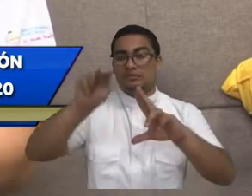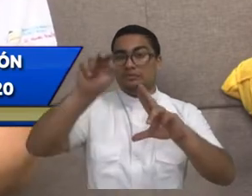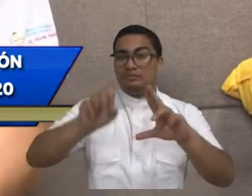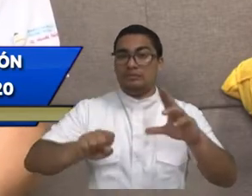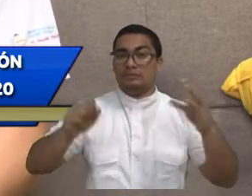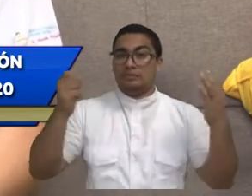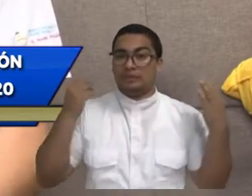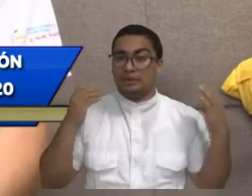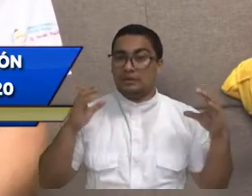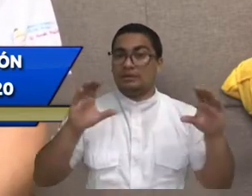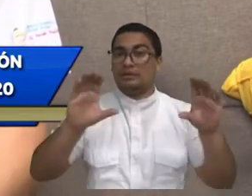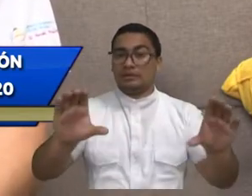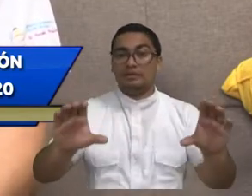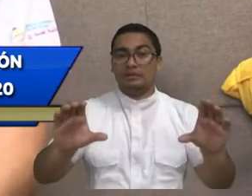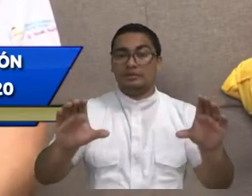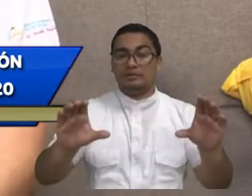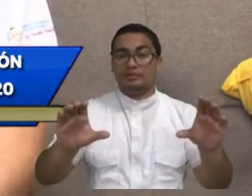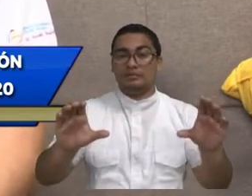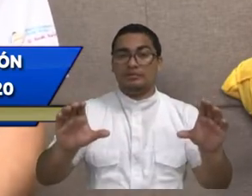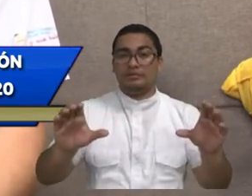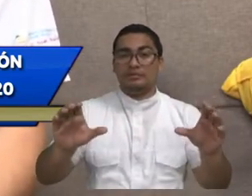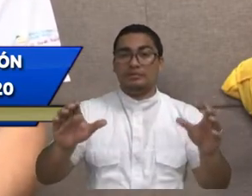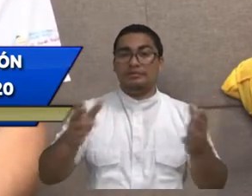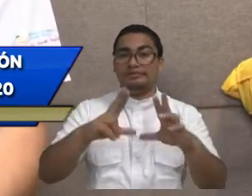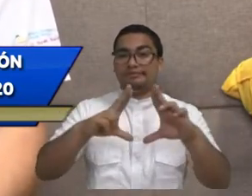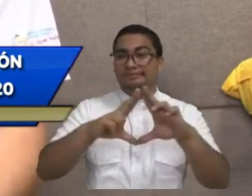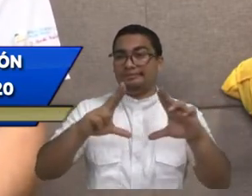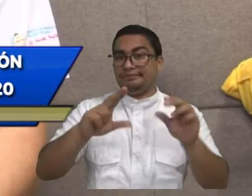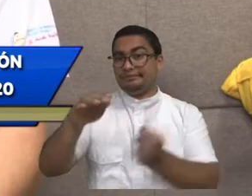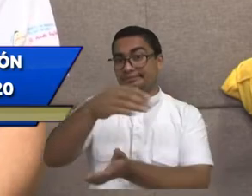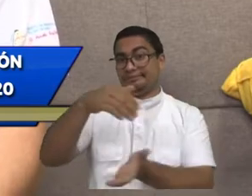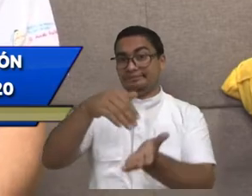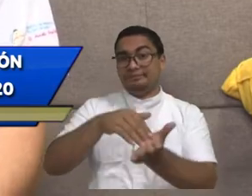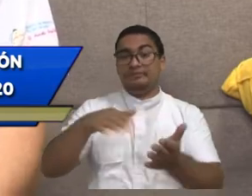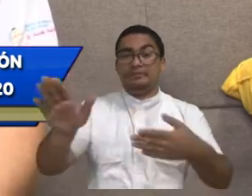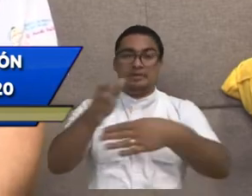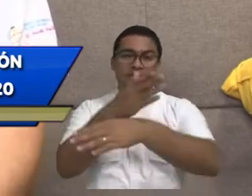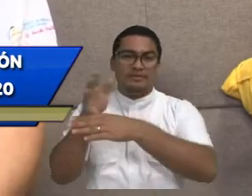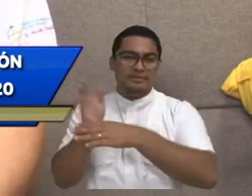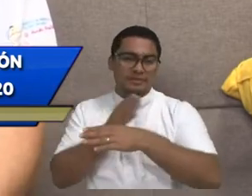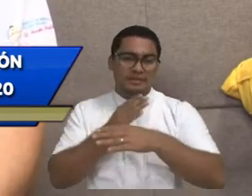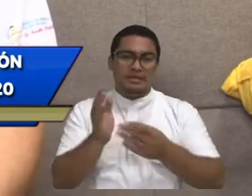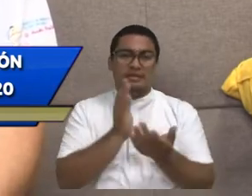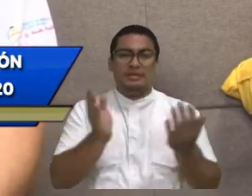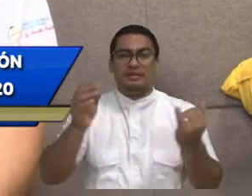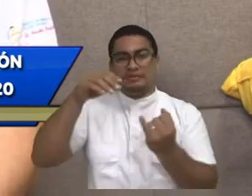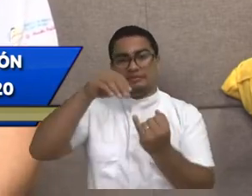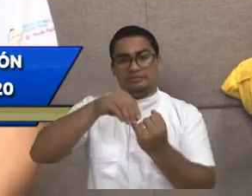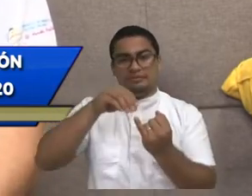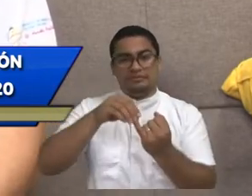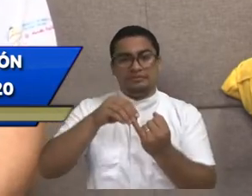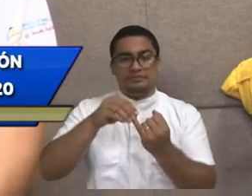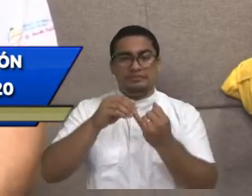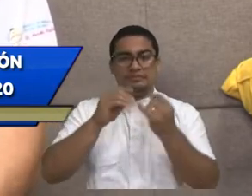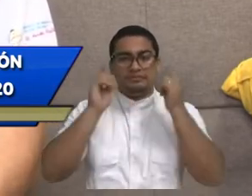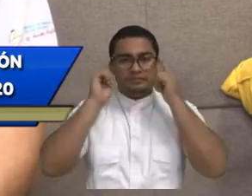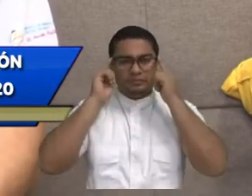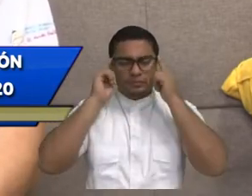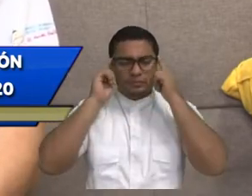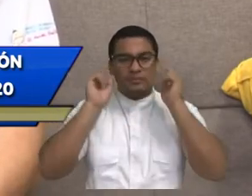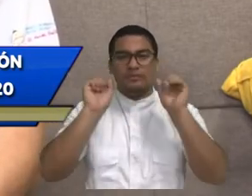sur centro del país a través de esos 45 centros tecnológicos pero más allá de eso podemos decir el día de hoy